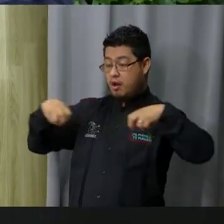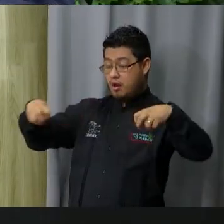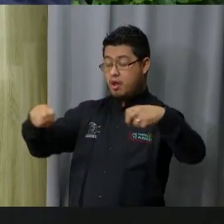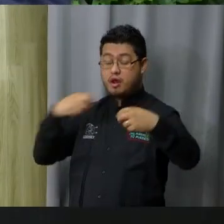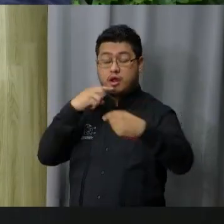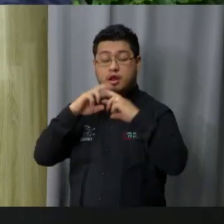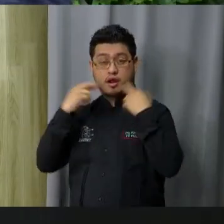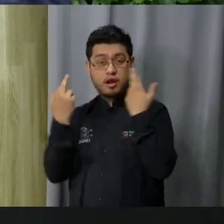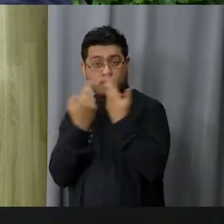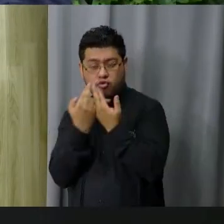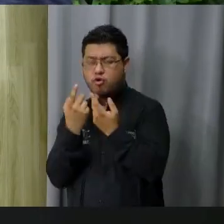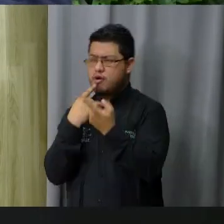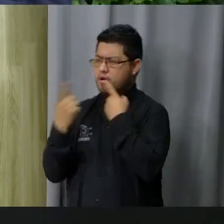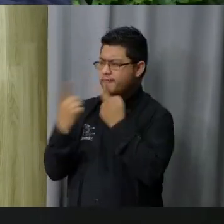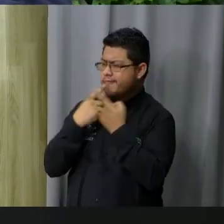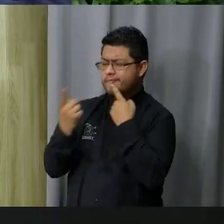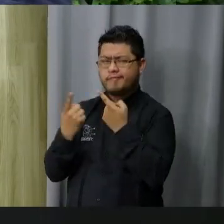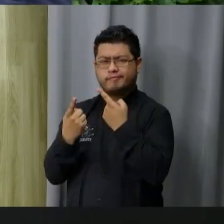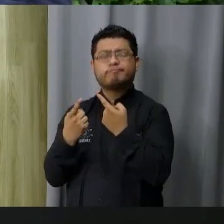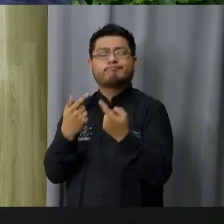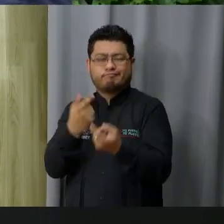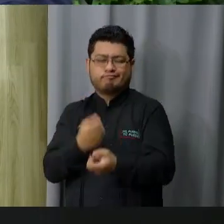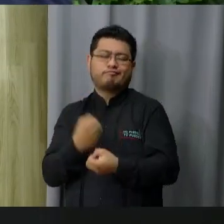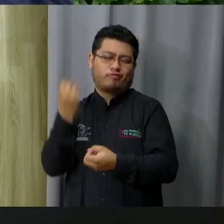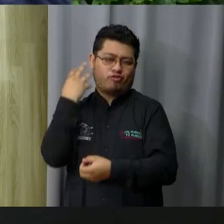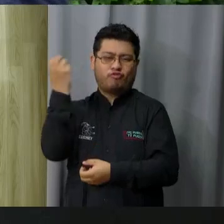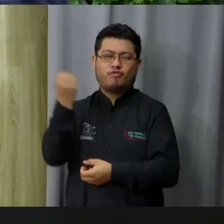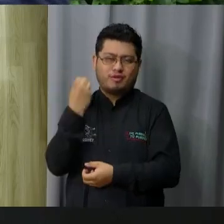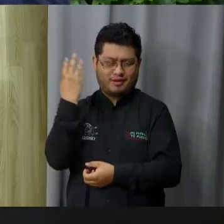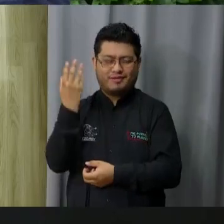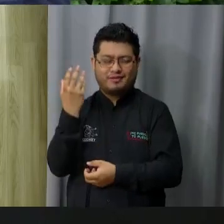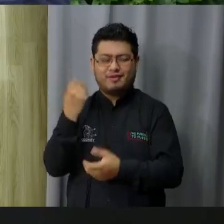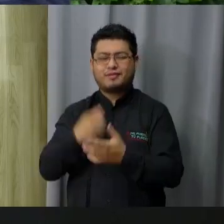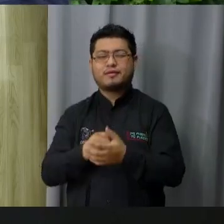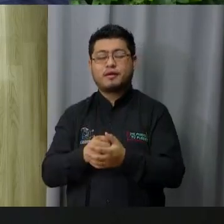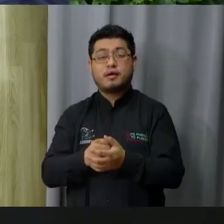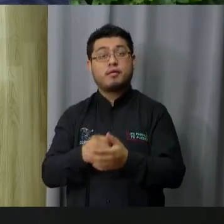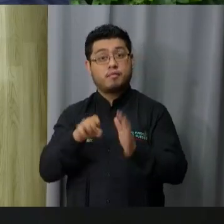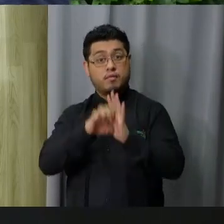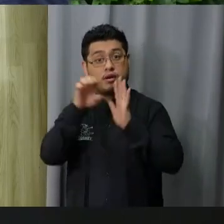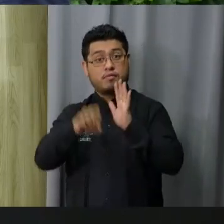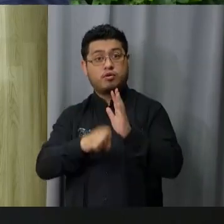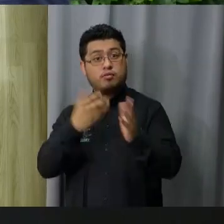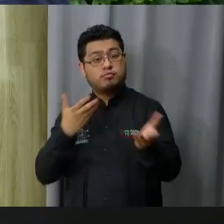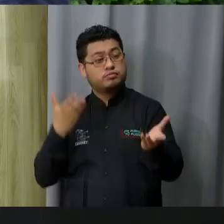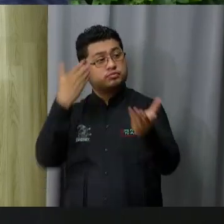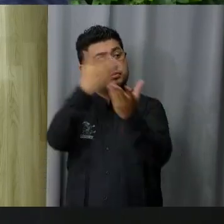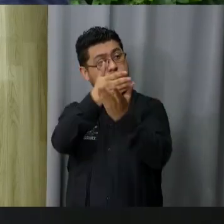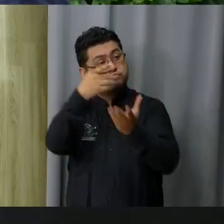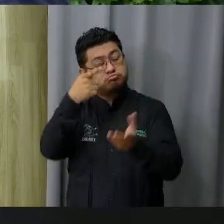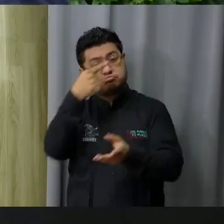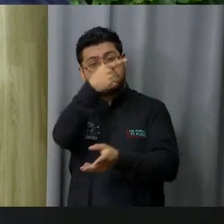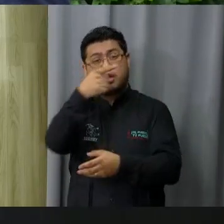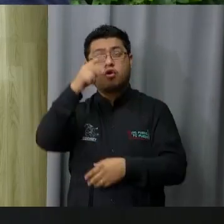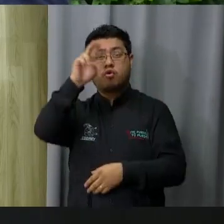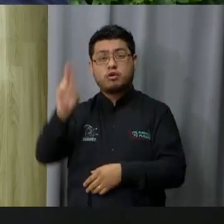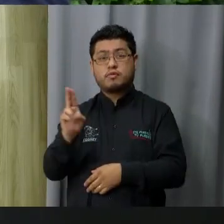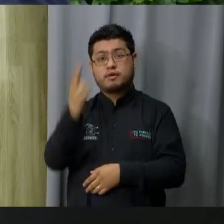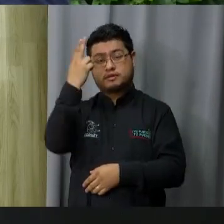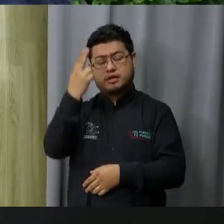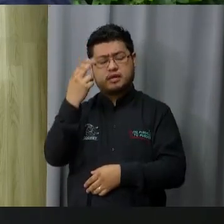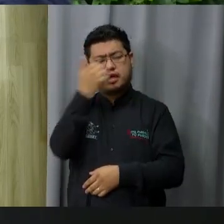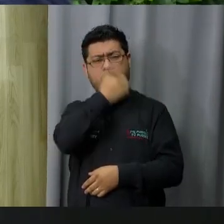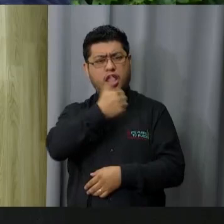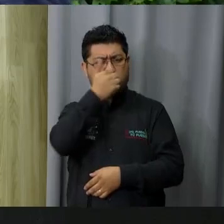una serie de actividades de sensibilización. Hemos estado, por ejemplo, en las universidades trabajando con estudiantes,